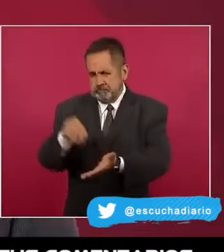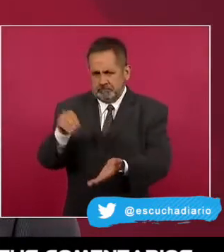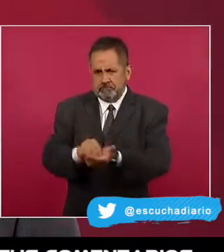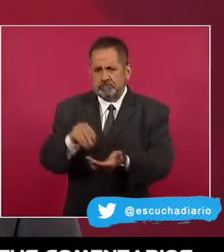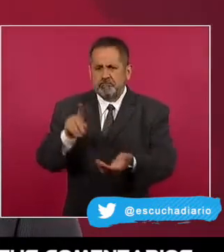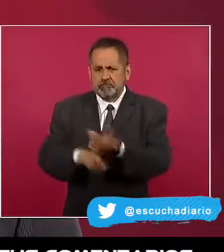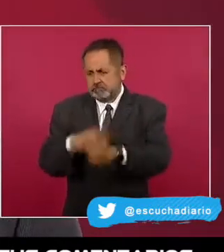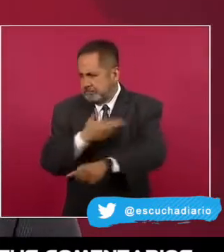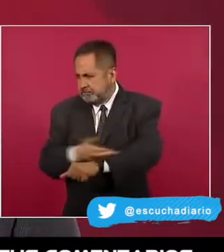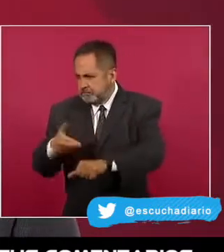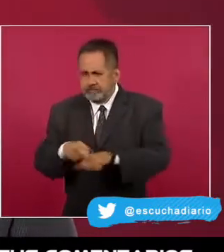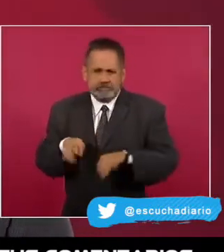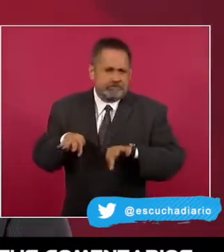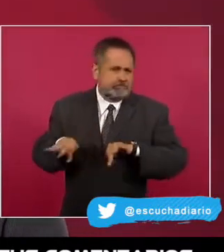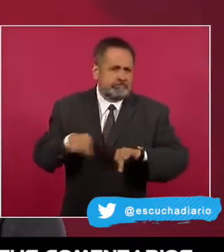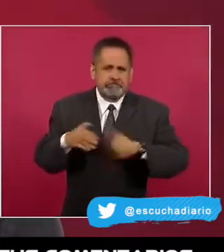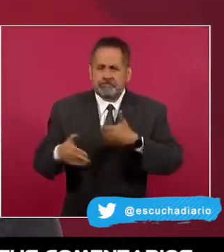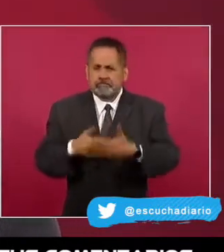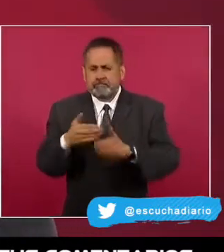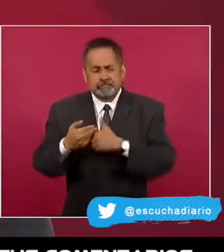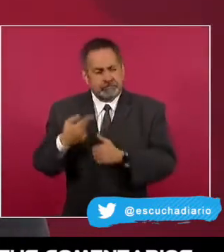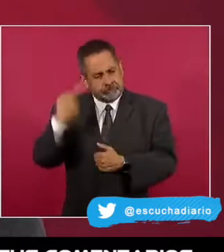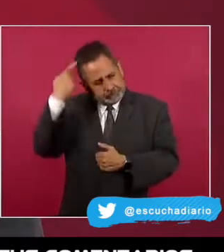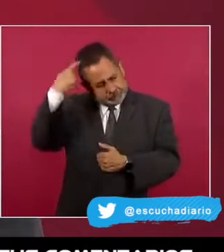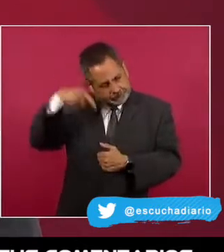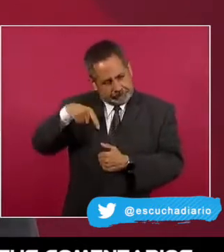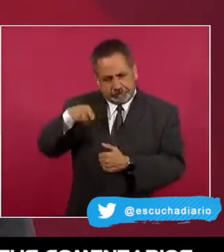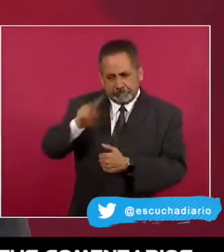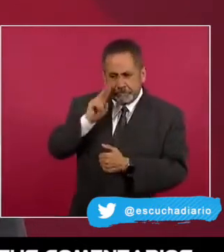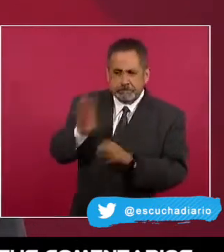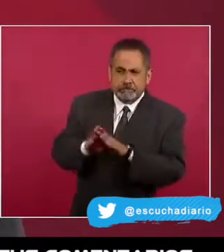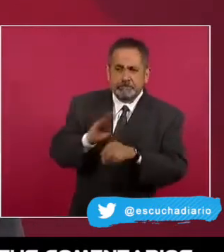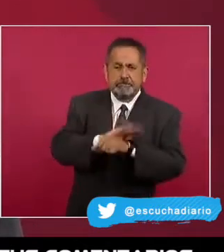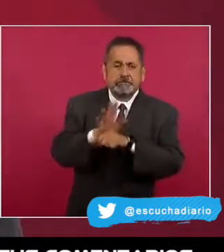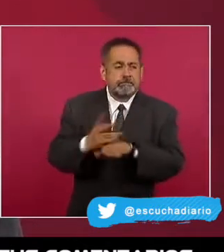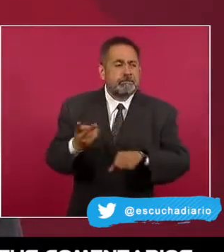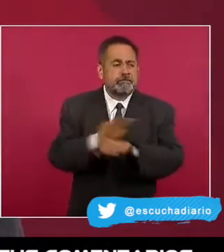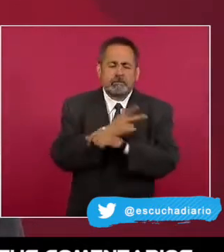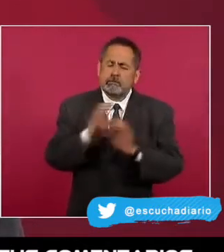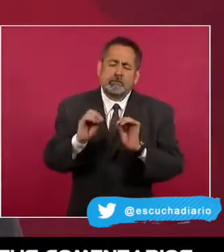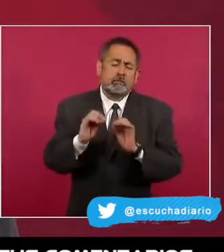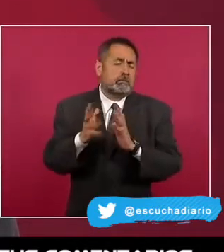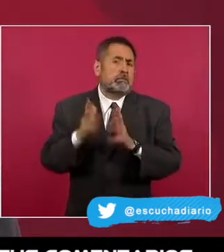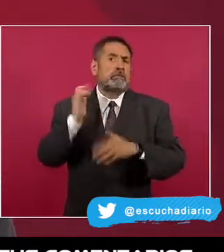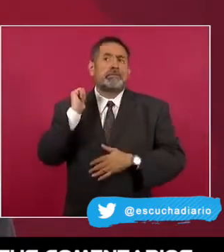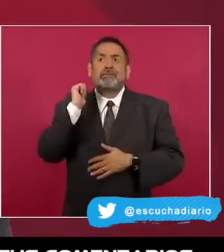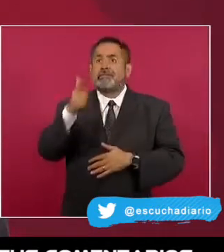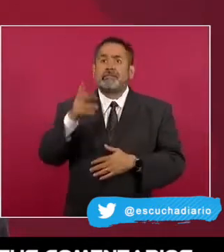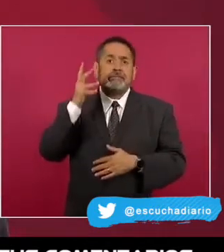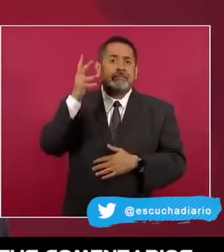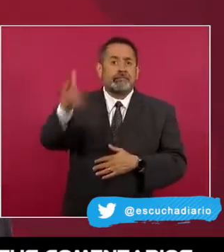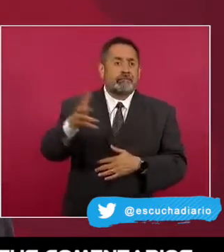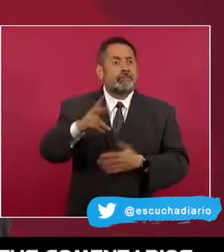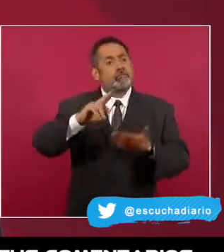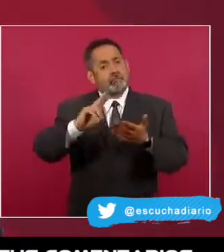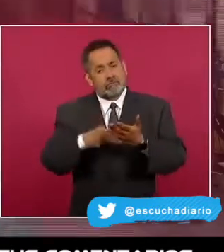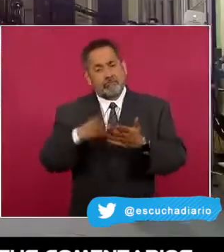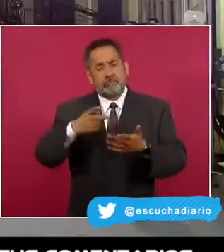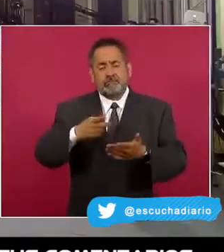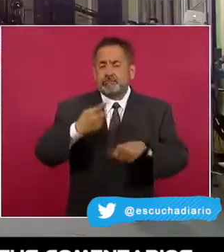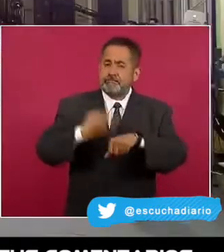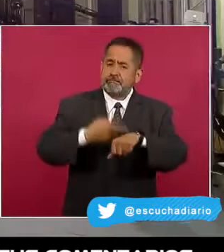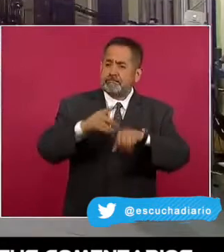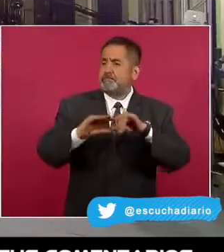cerrados. Mantener precauciones en espacios públicos, así como el saludo a distancia. No saludar de beso, de mano o